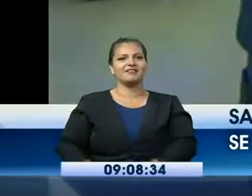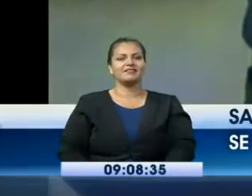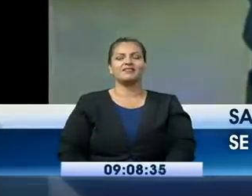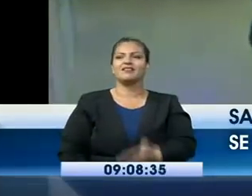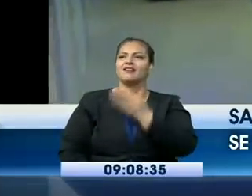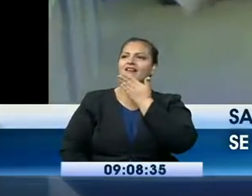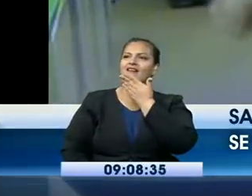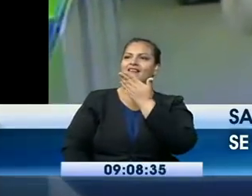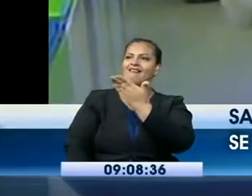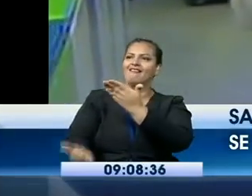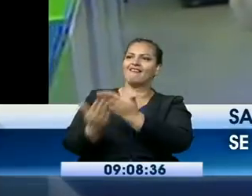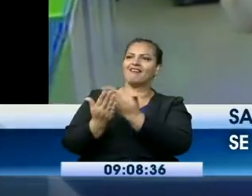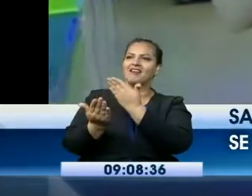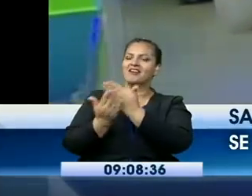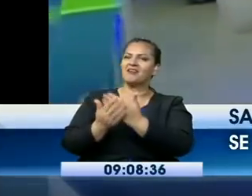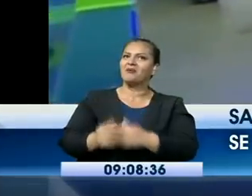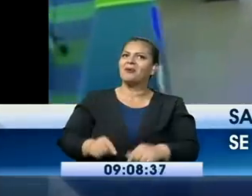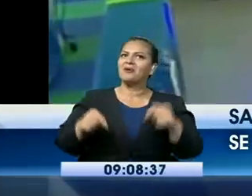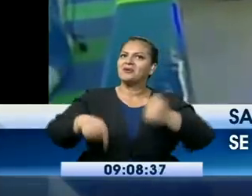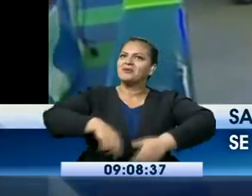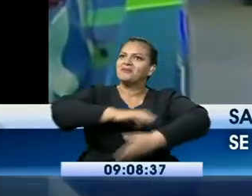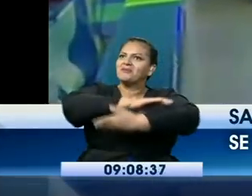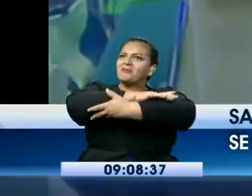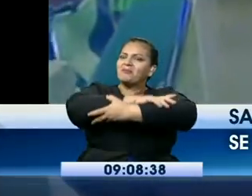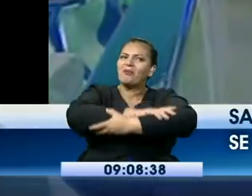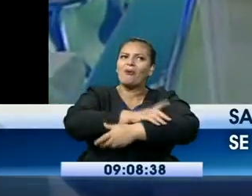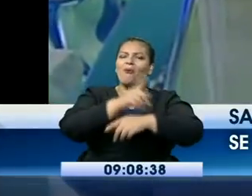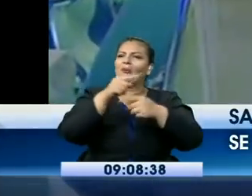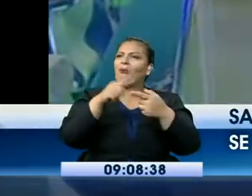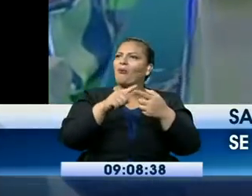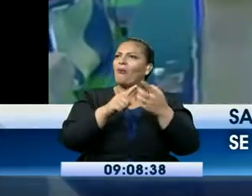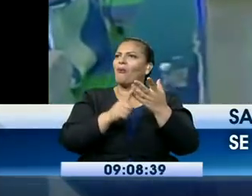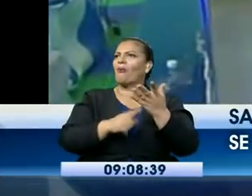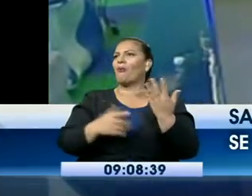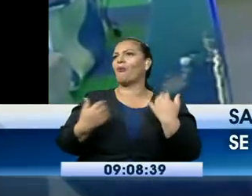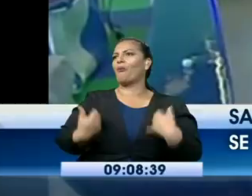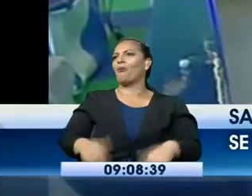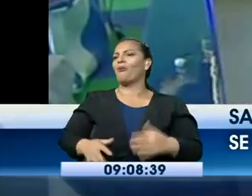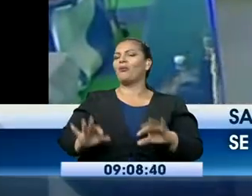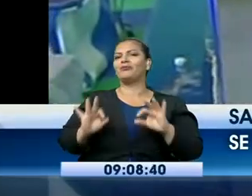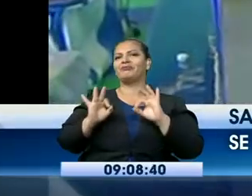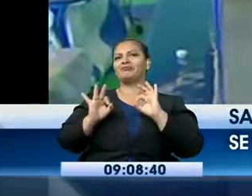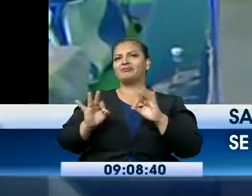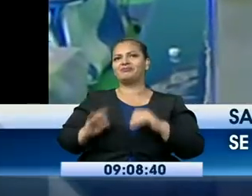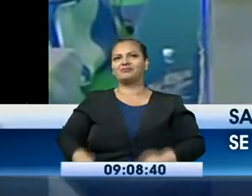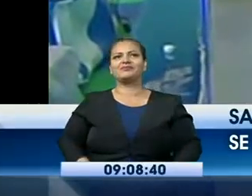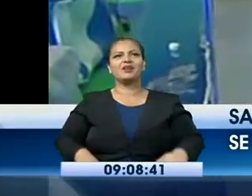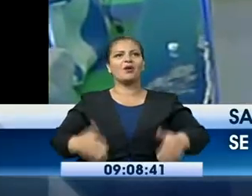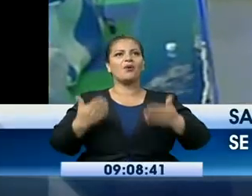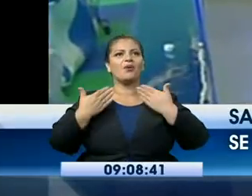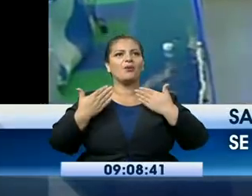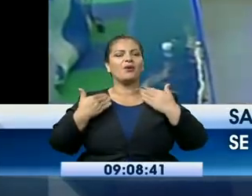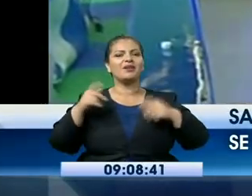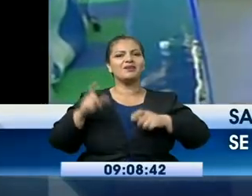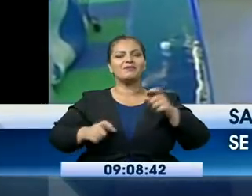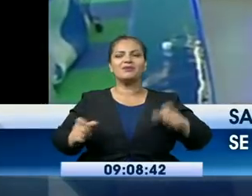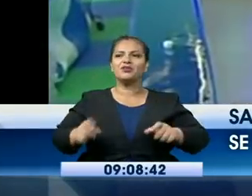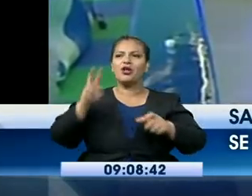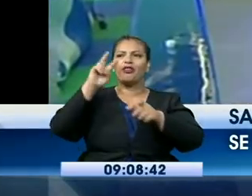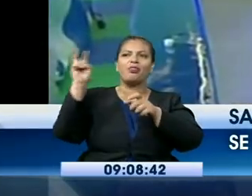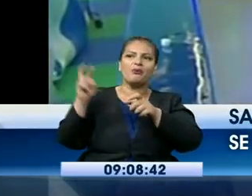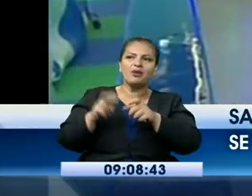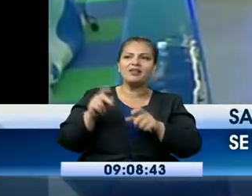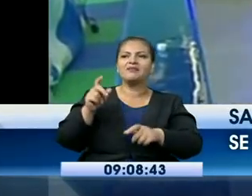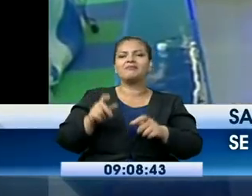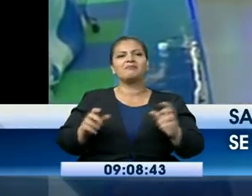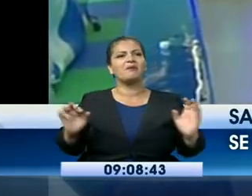esto que se evidencian acá en el malecón 2000 en beneficio de los guayaquileños de los turistas de nuestros lugares que vienen